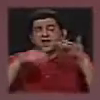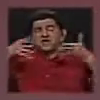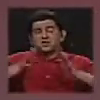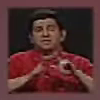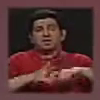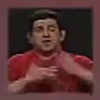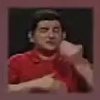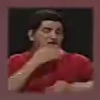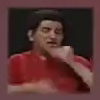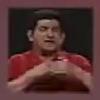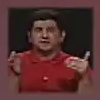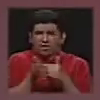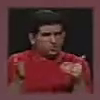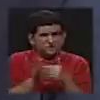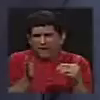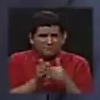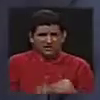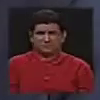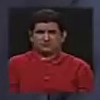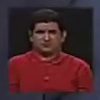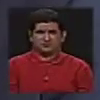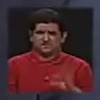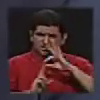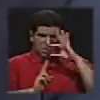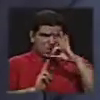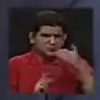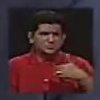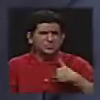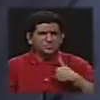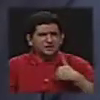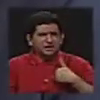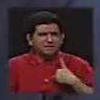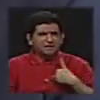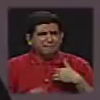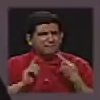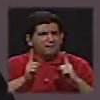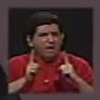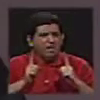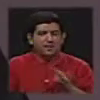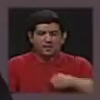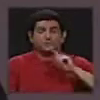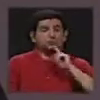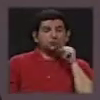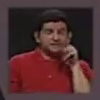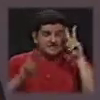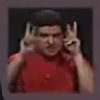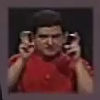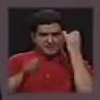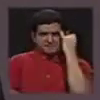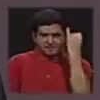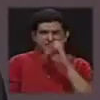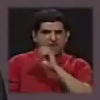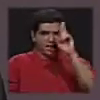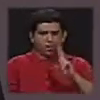el proceso de nuevo. ¿Cuál sería una alternativa para que...? Nosotros hemos argumentado sobre esto, que siempre en